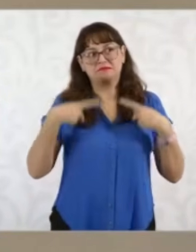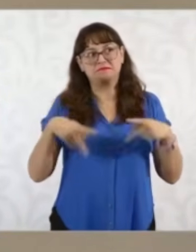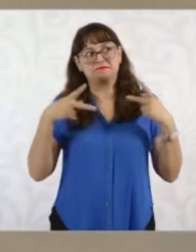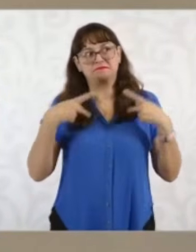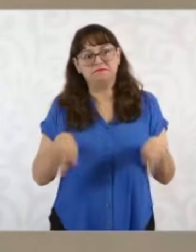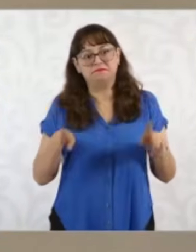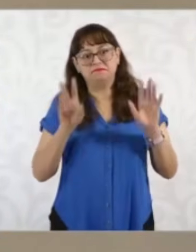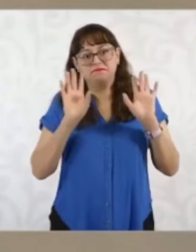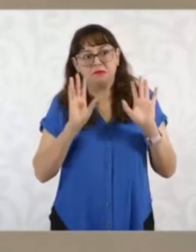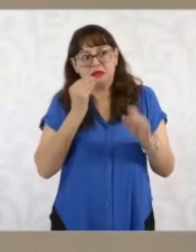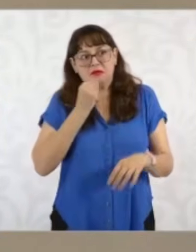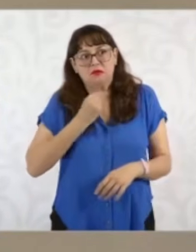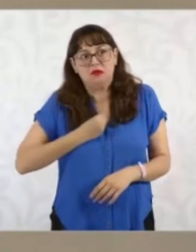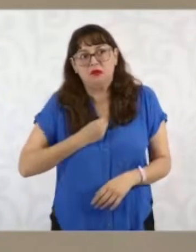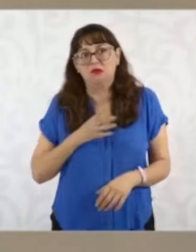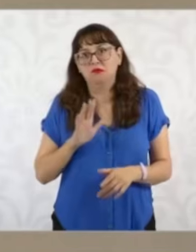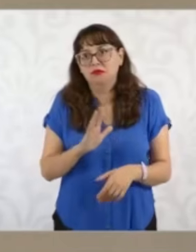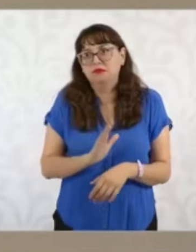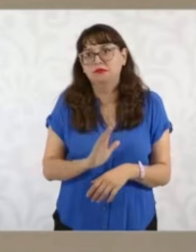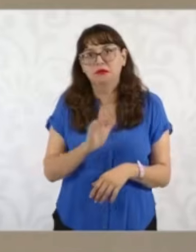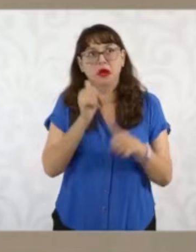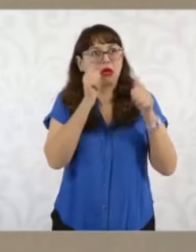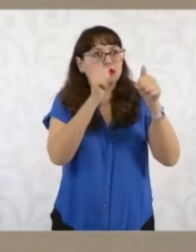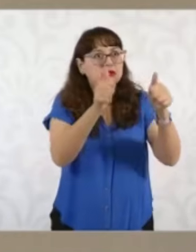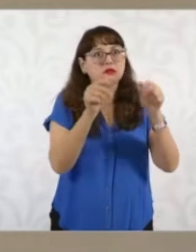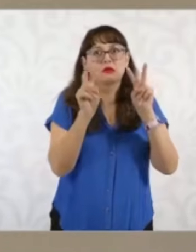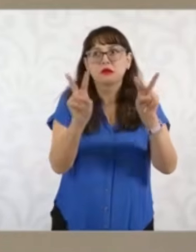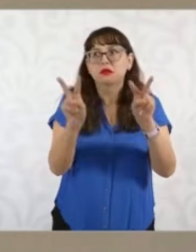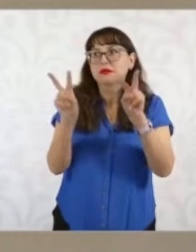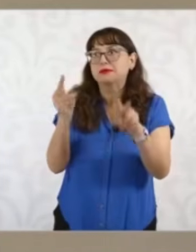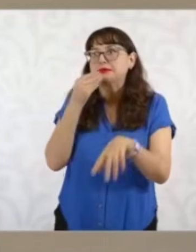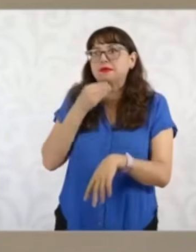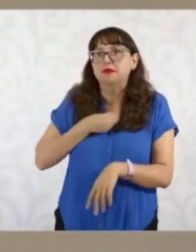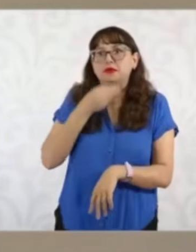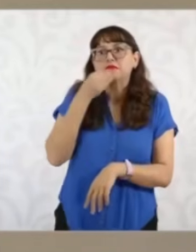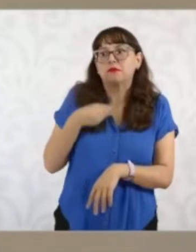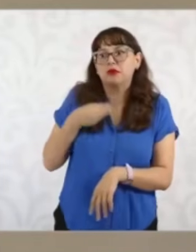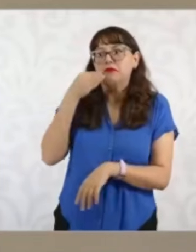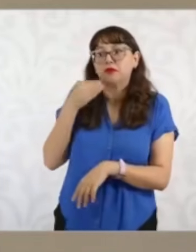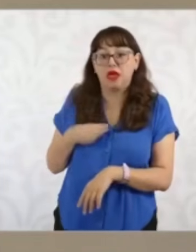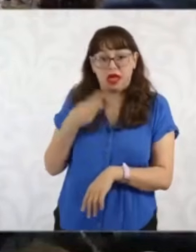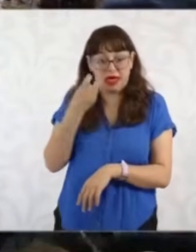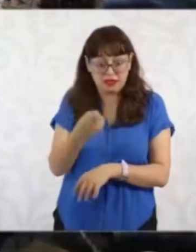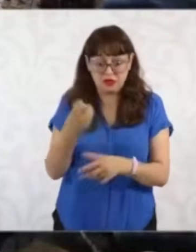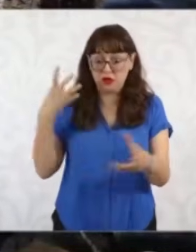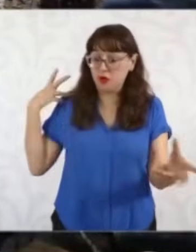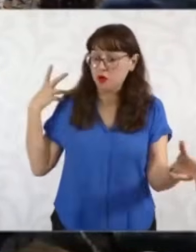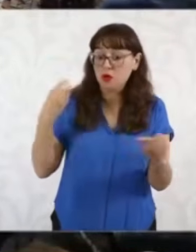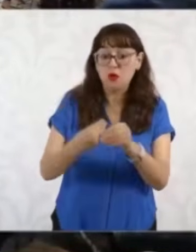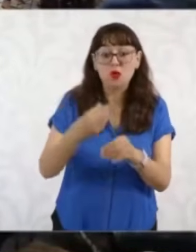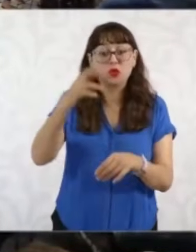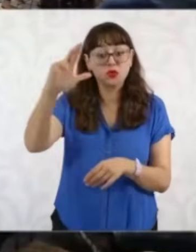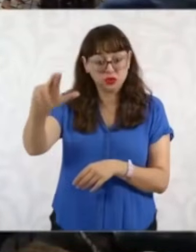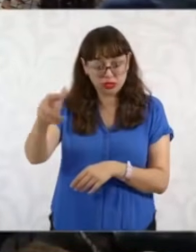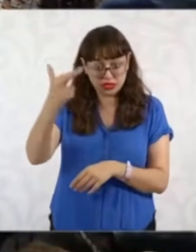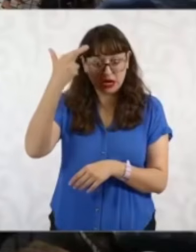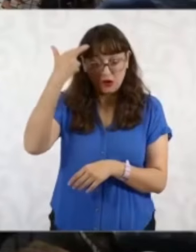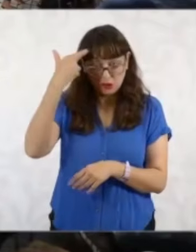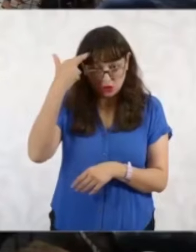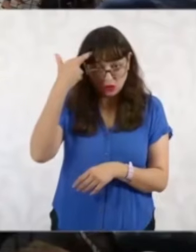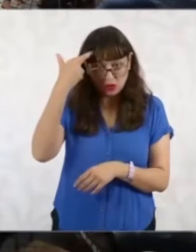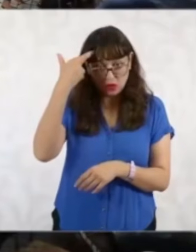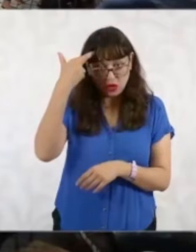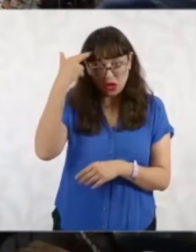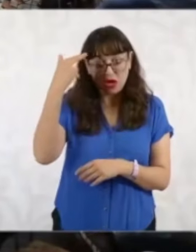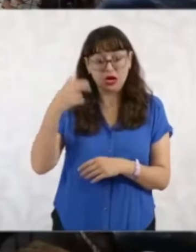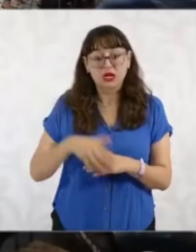ciudadanía. ¿Por qué no hacer un recuento de este tipo de cosas? Y yo lo digo porque además es otra, y con esto finalizo y quisiera